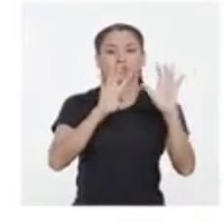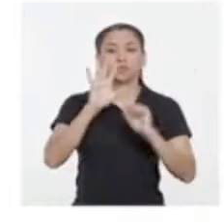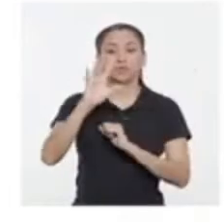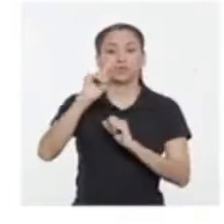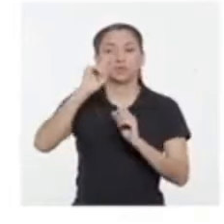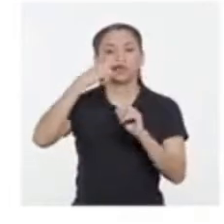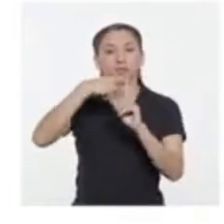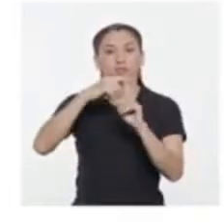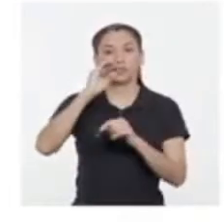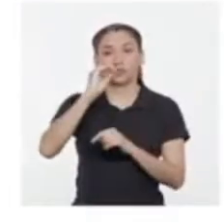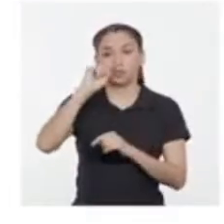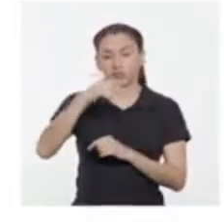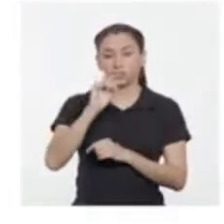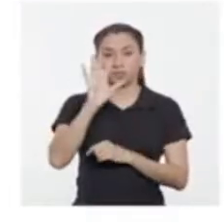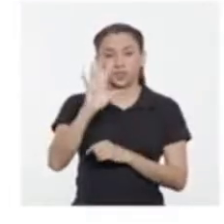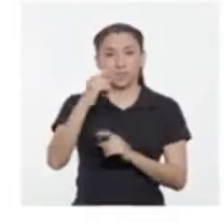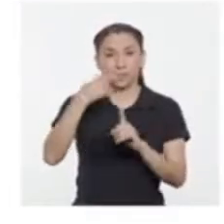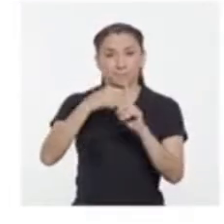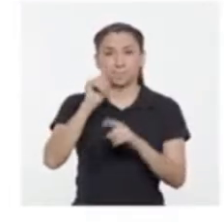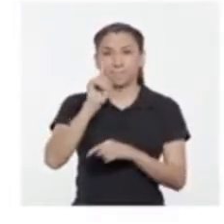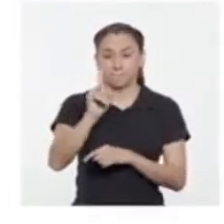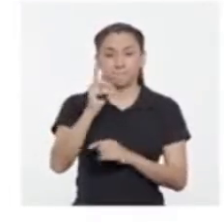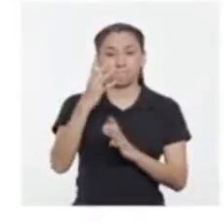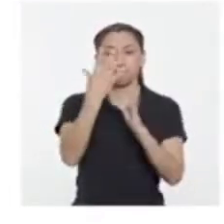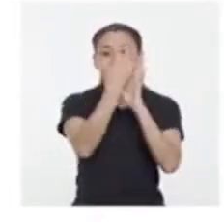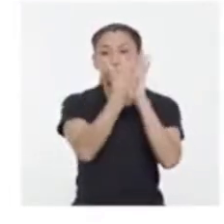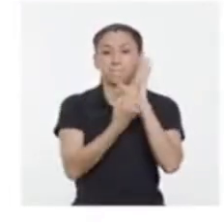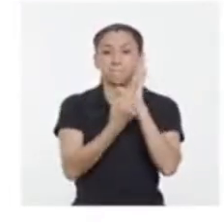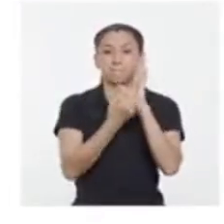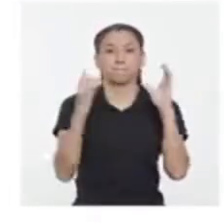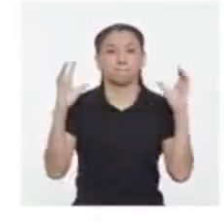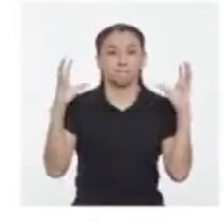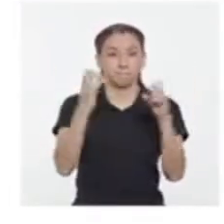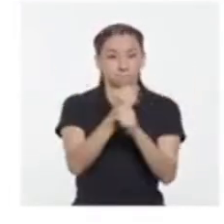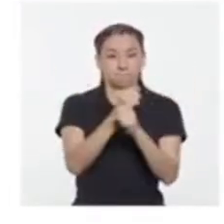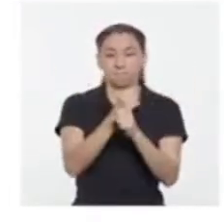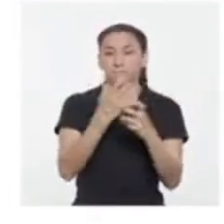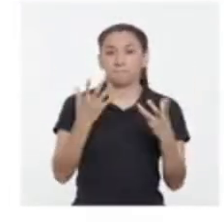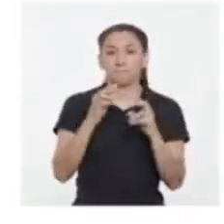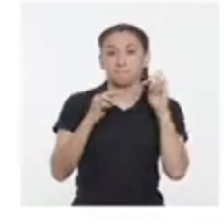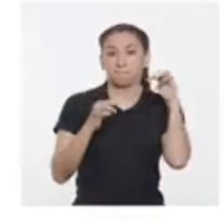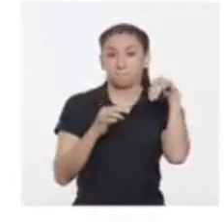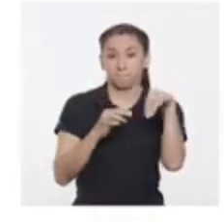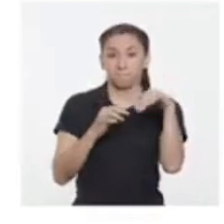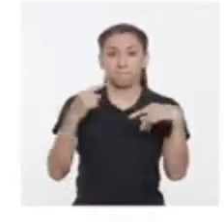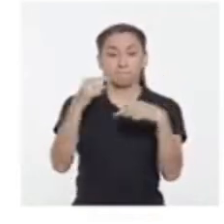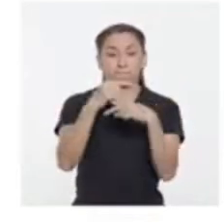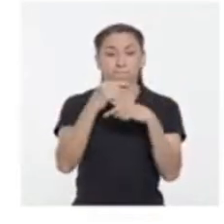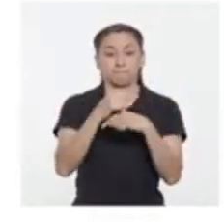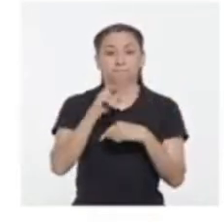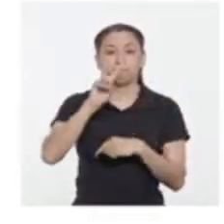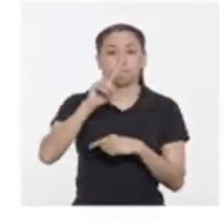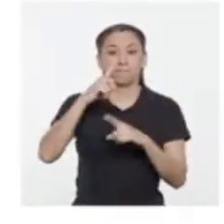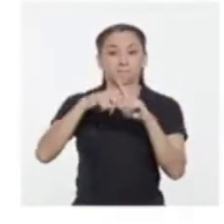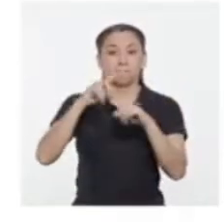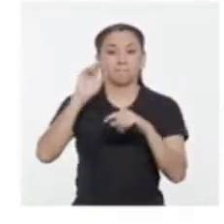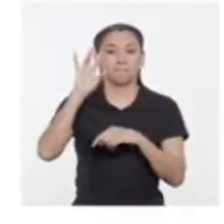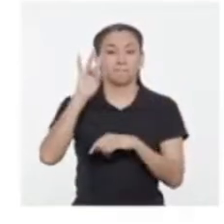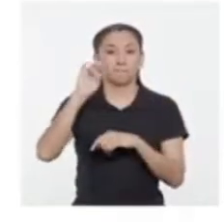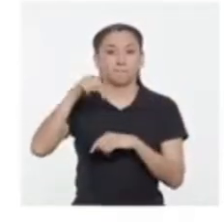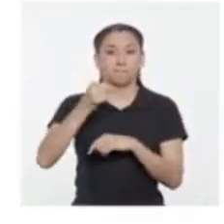0,95 más 0,5 más 1. Reduciendo las operaciones, obtenemos que M es igual a 2